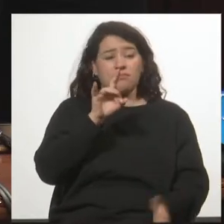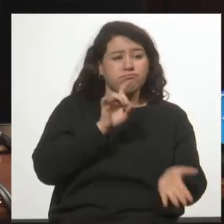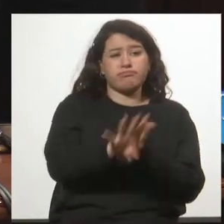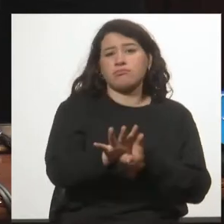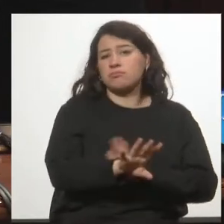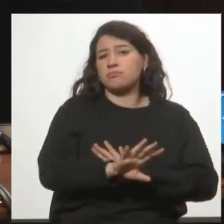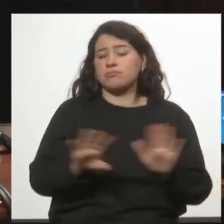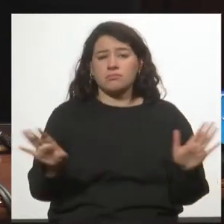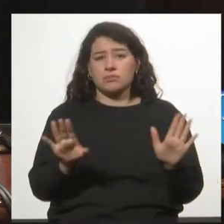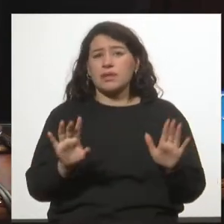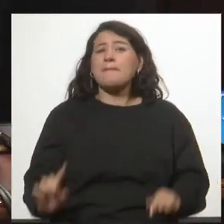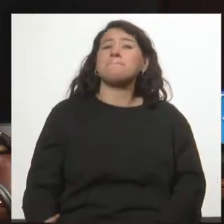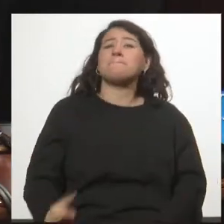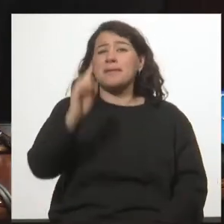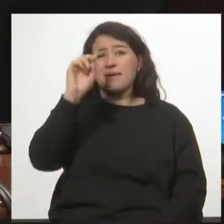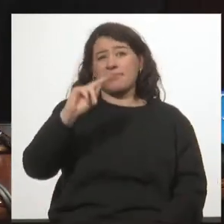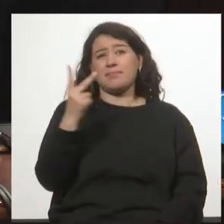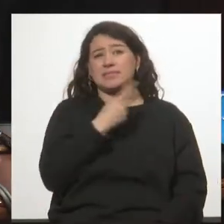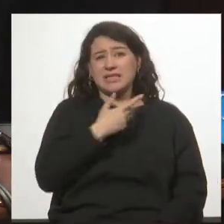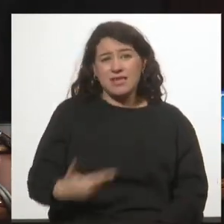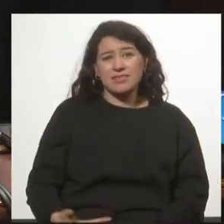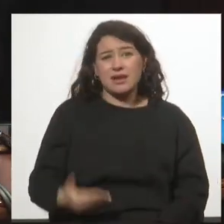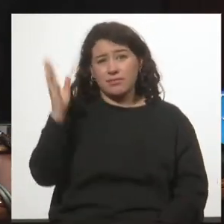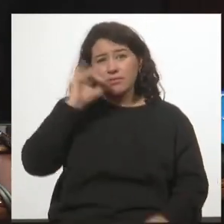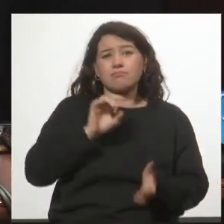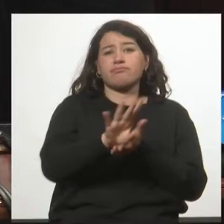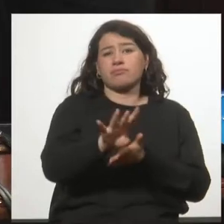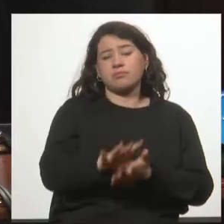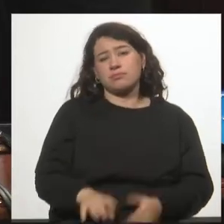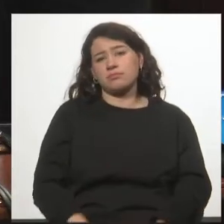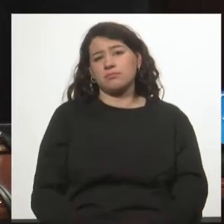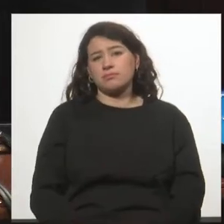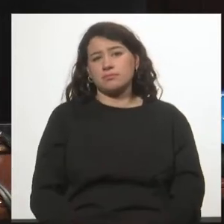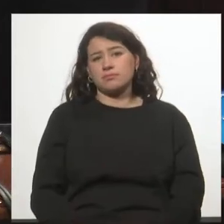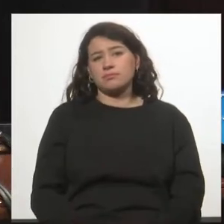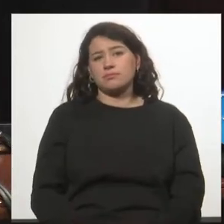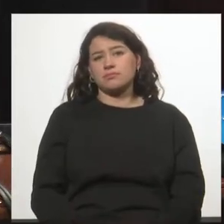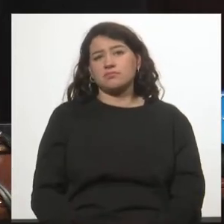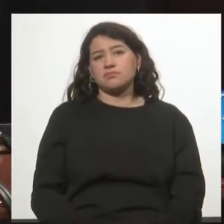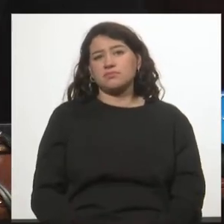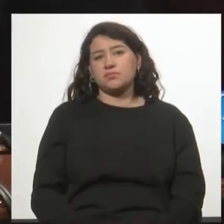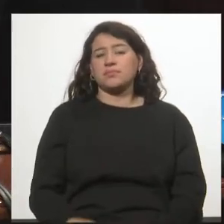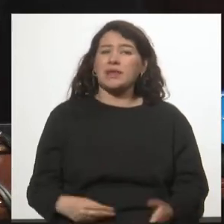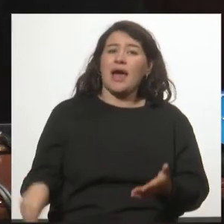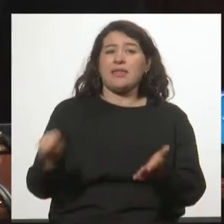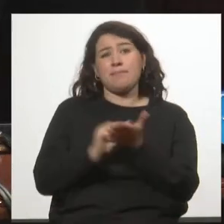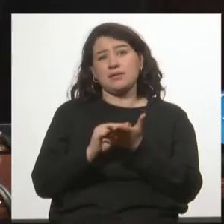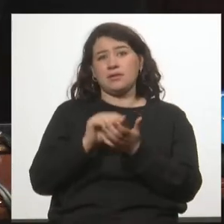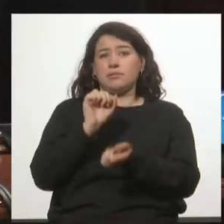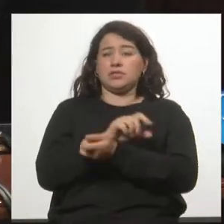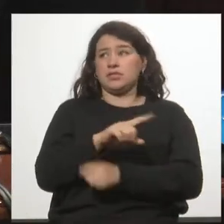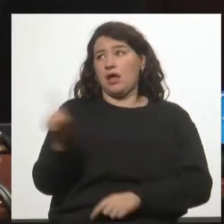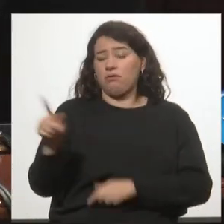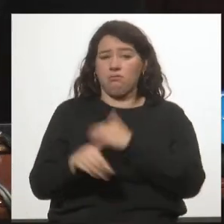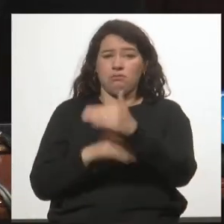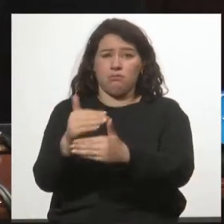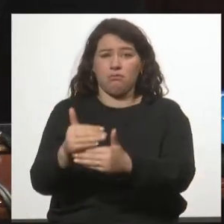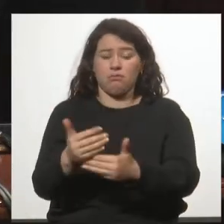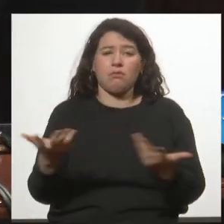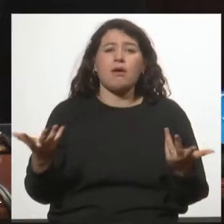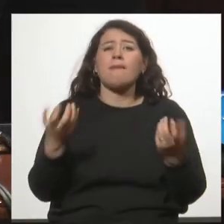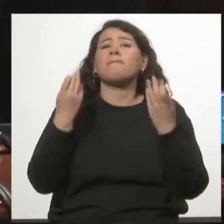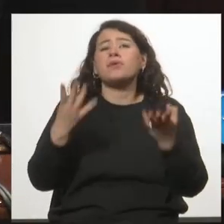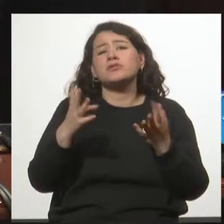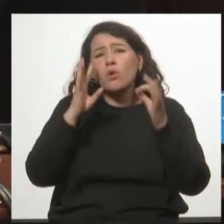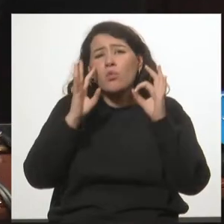el primer vicepresidente de la república destituido además de procesado por eso hay que